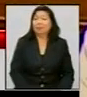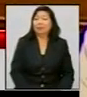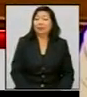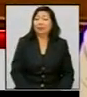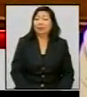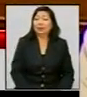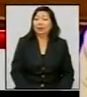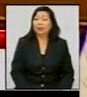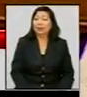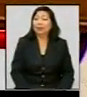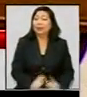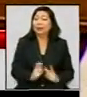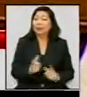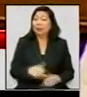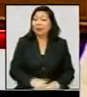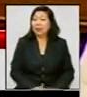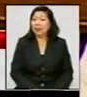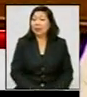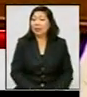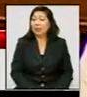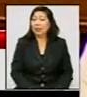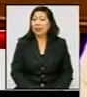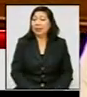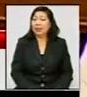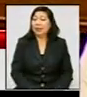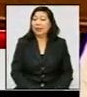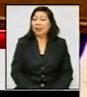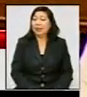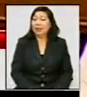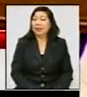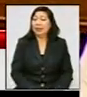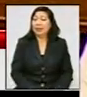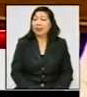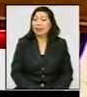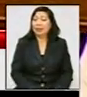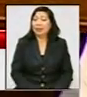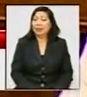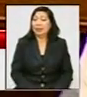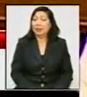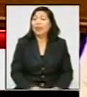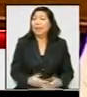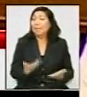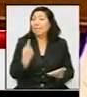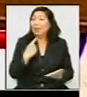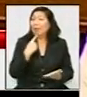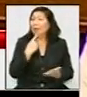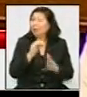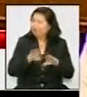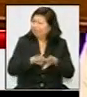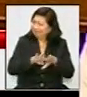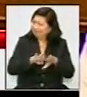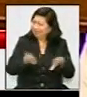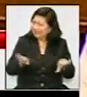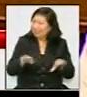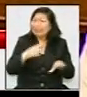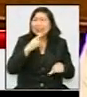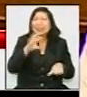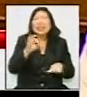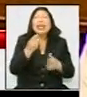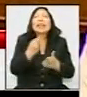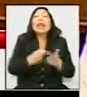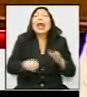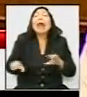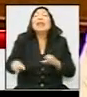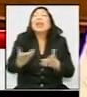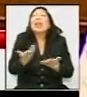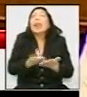sobre congresista, si me deja terminar el discurso de las ideas, es para desentrampar el país, requiere soluciones. Señor presidente,